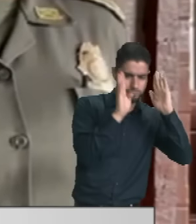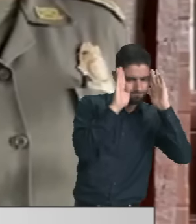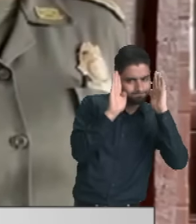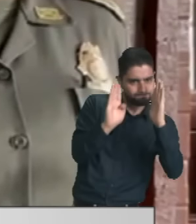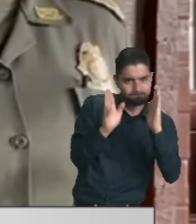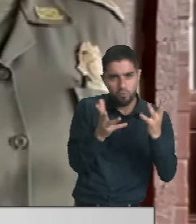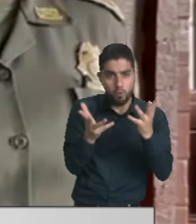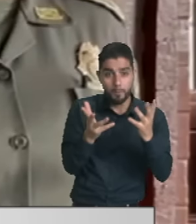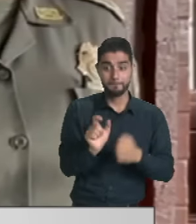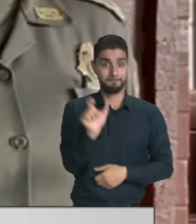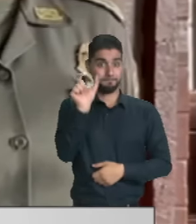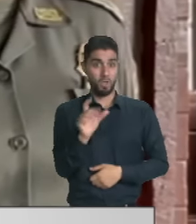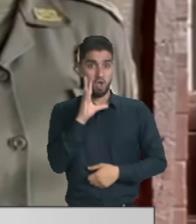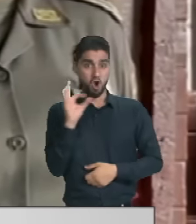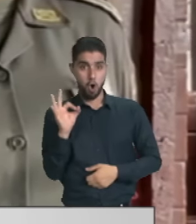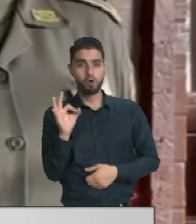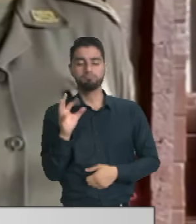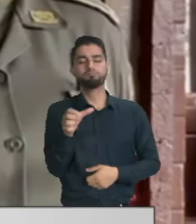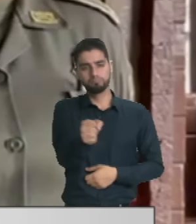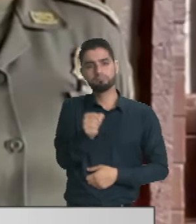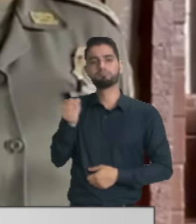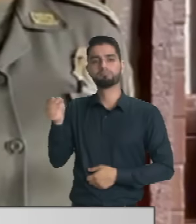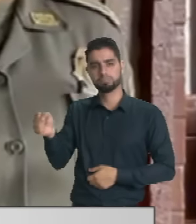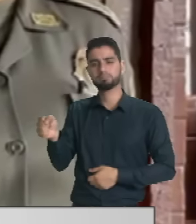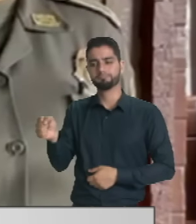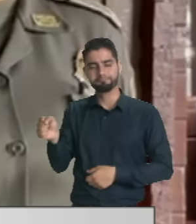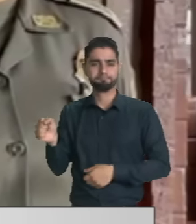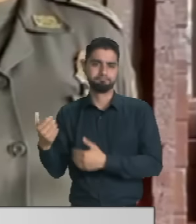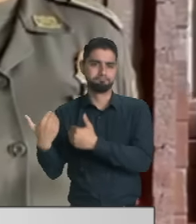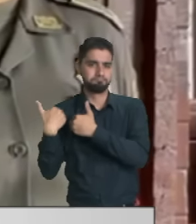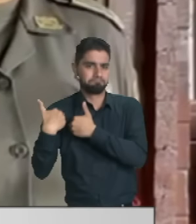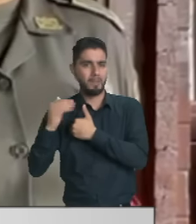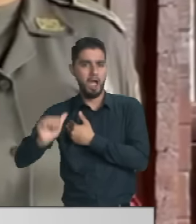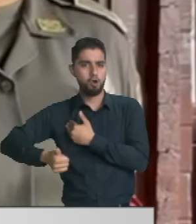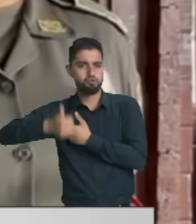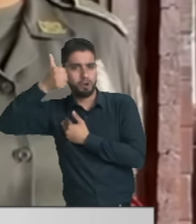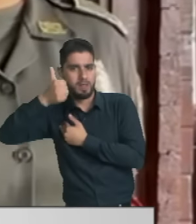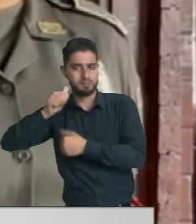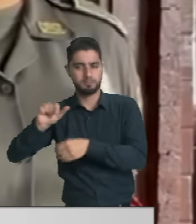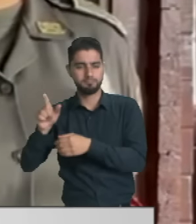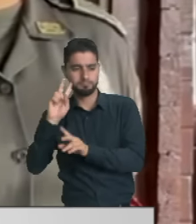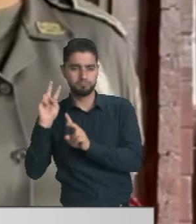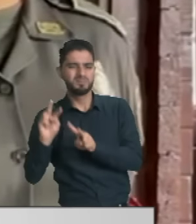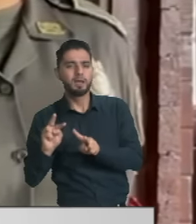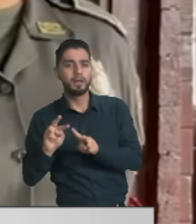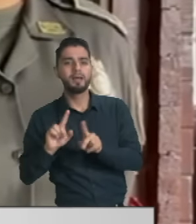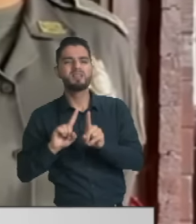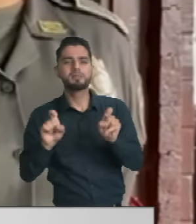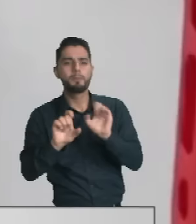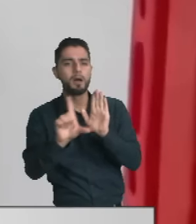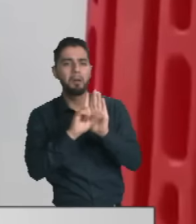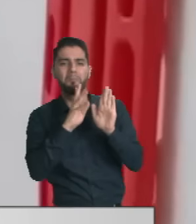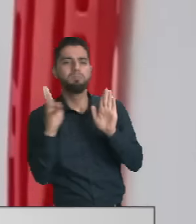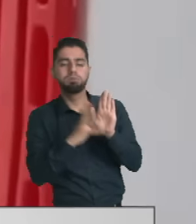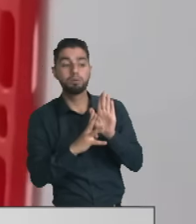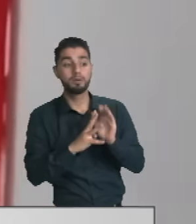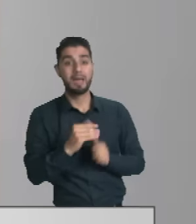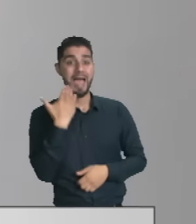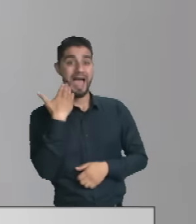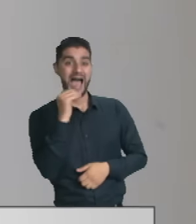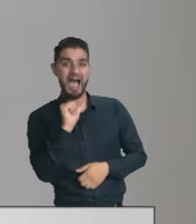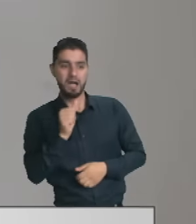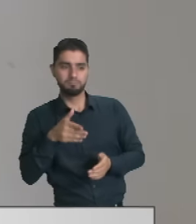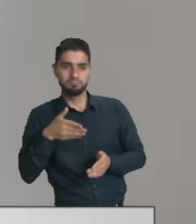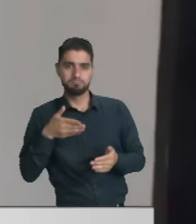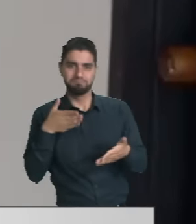El capturado fue puesto a disposición de autoridad competente por el delito de feminicidio agravado en el grado de tentativa y